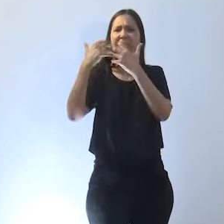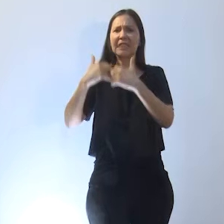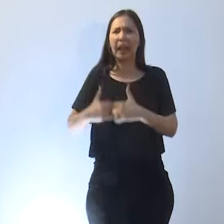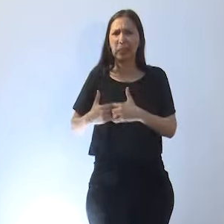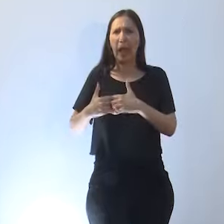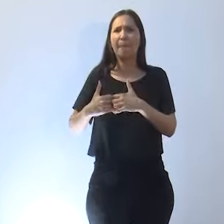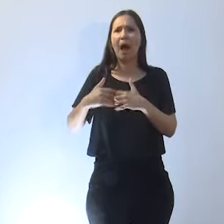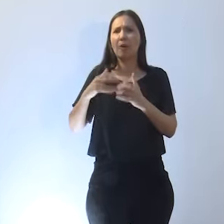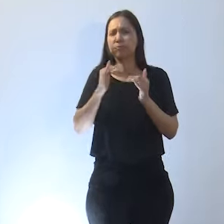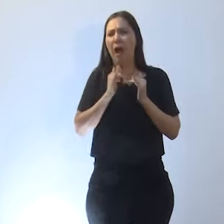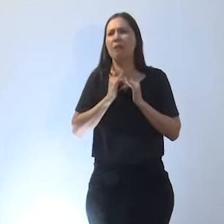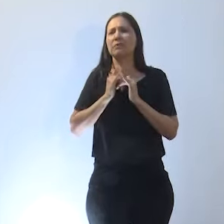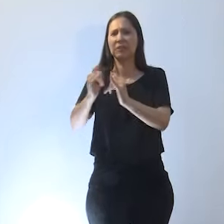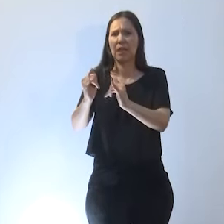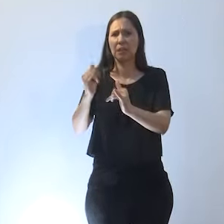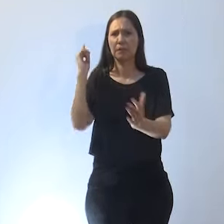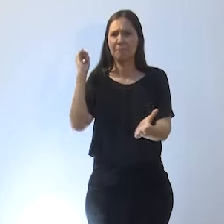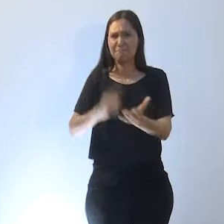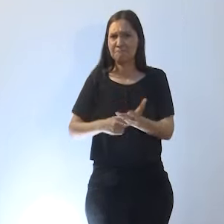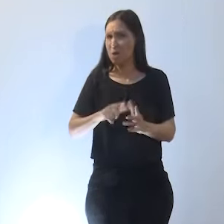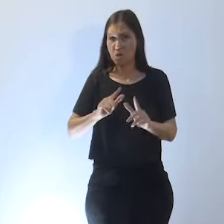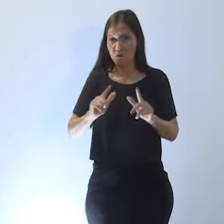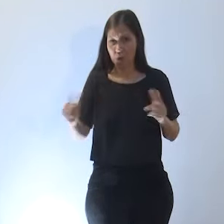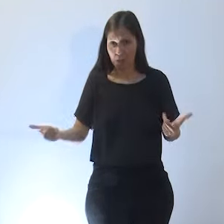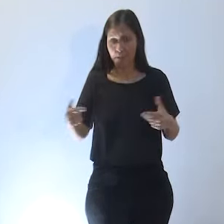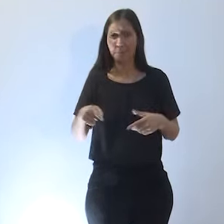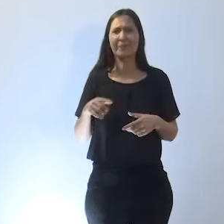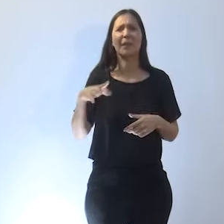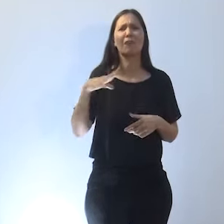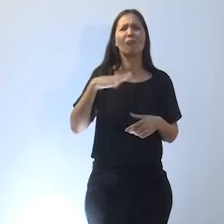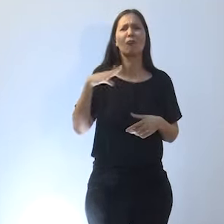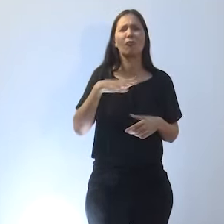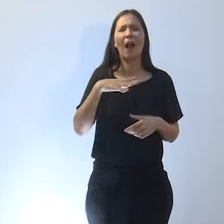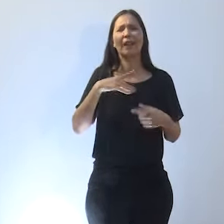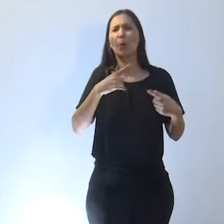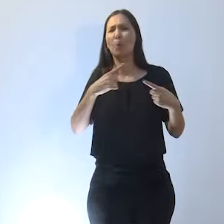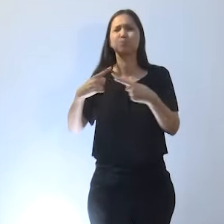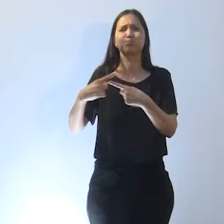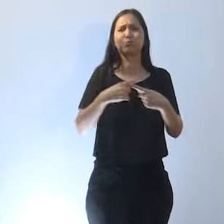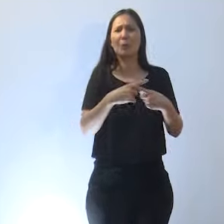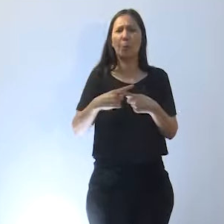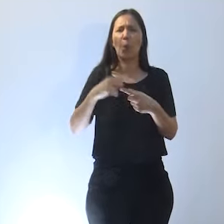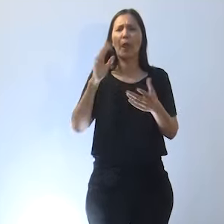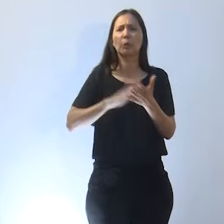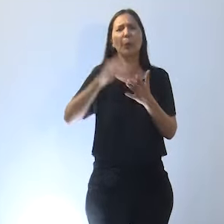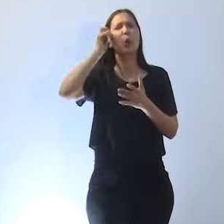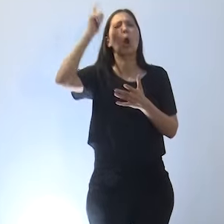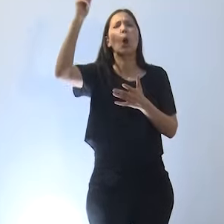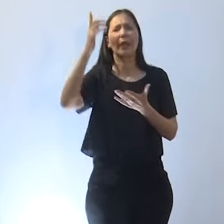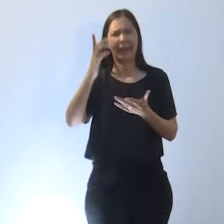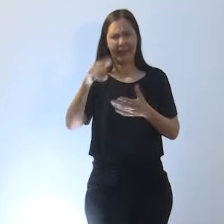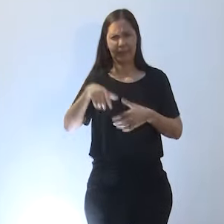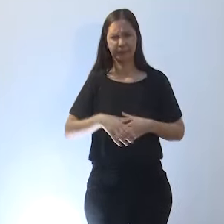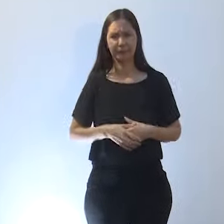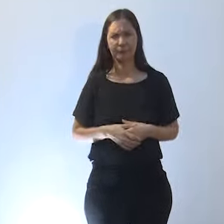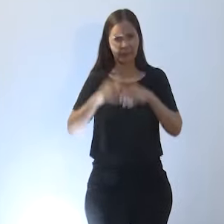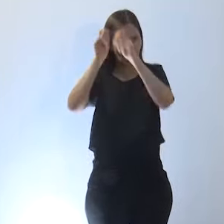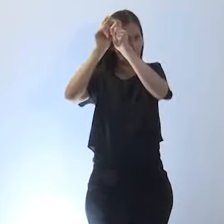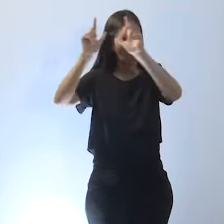e y tiene entonces que ver con esta falta de disputa ideológica no O sea e que también se